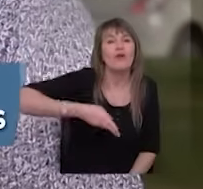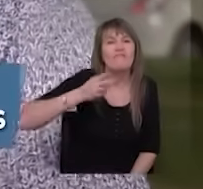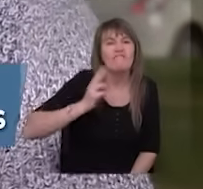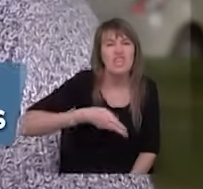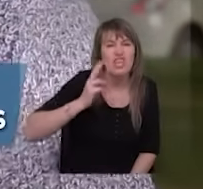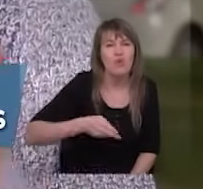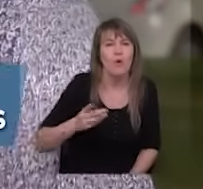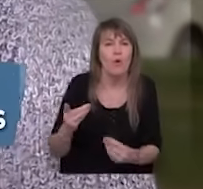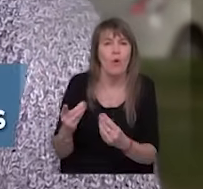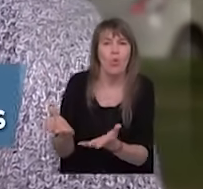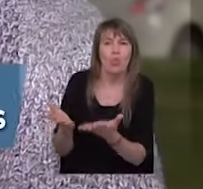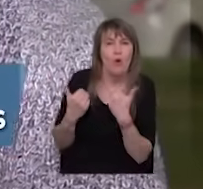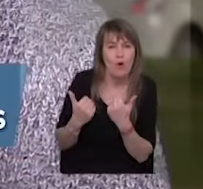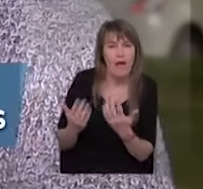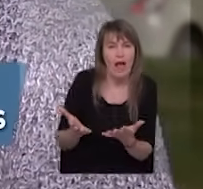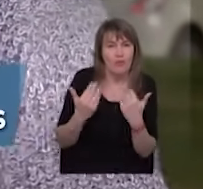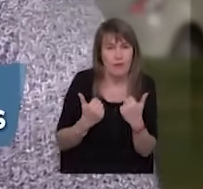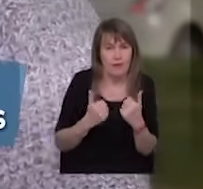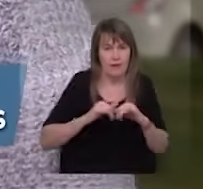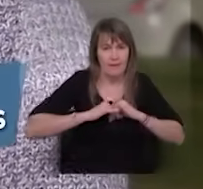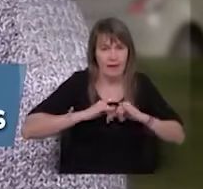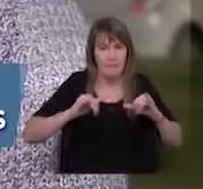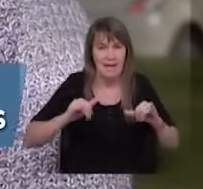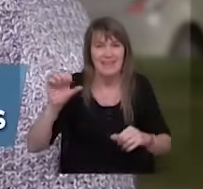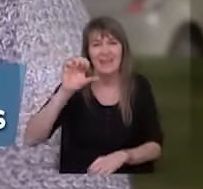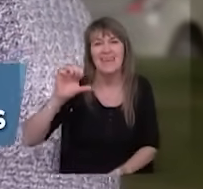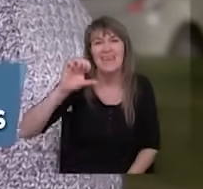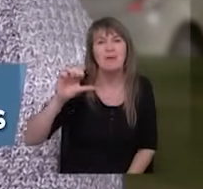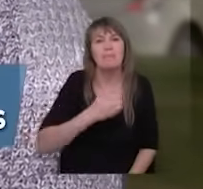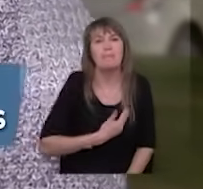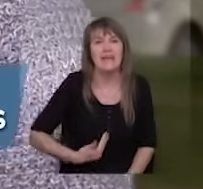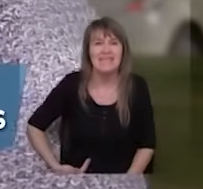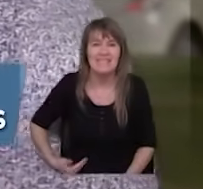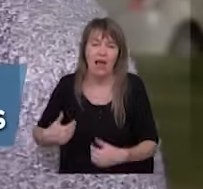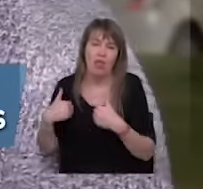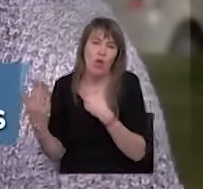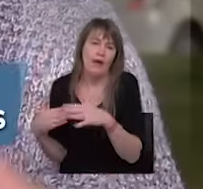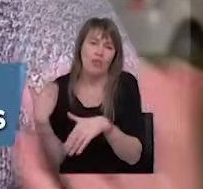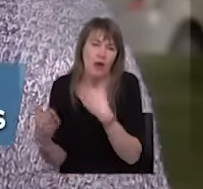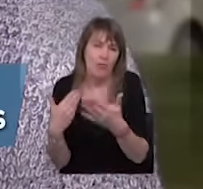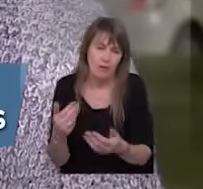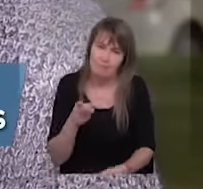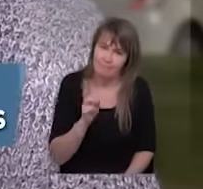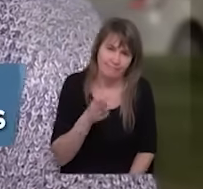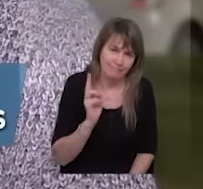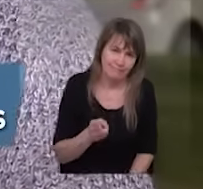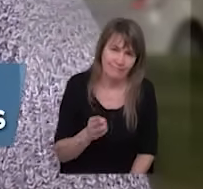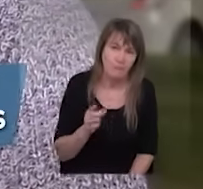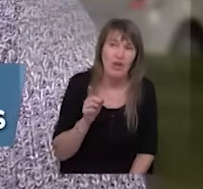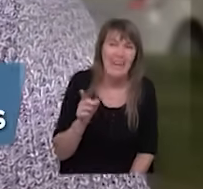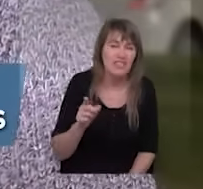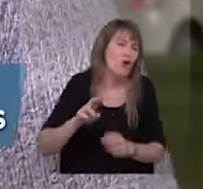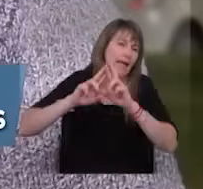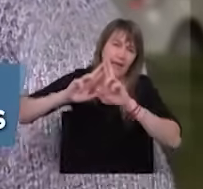donaciones que se hacen en campaña electoral de empresas a los partidos políticos nosotros En un momento planteamos que eso se pueda